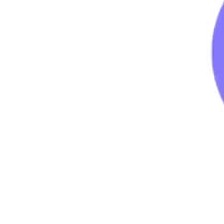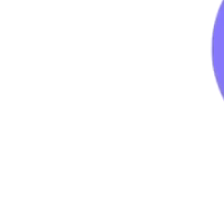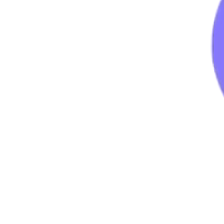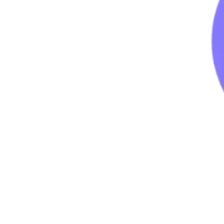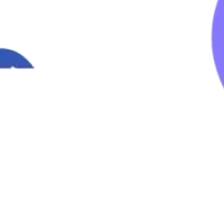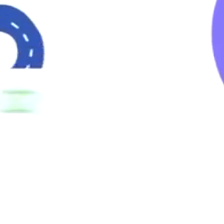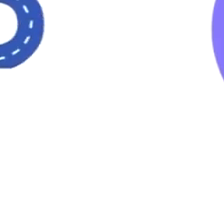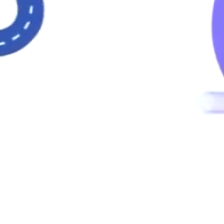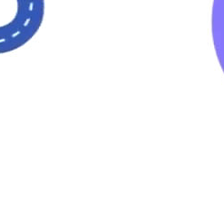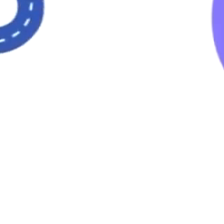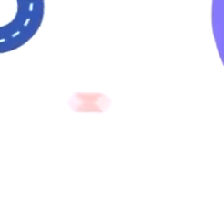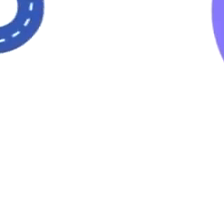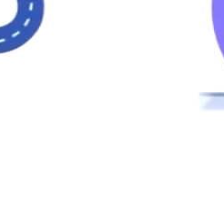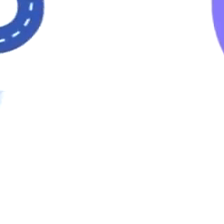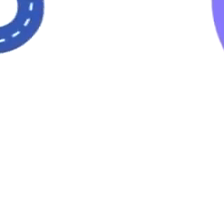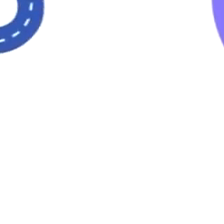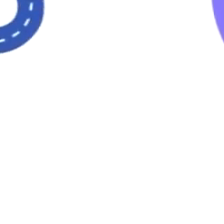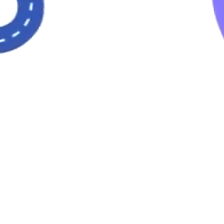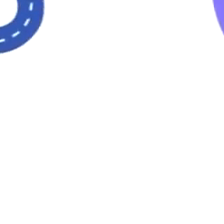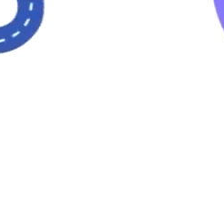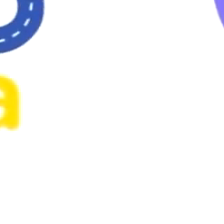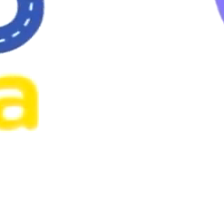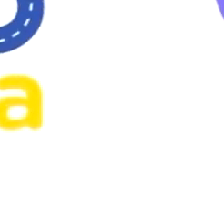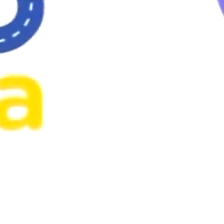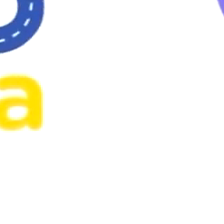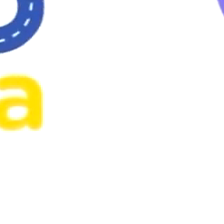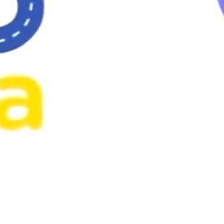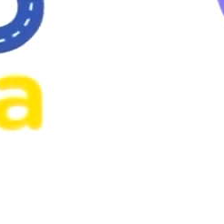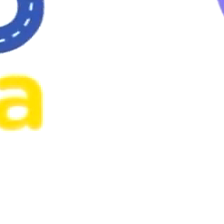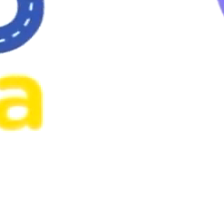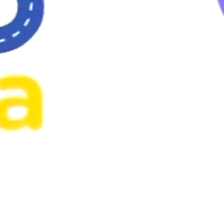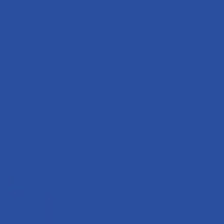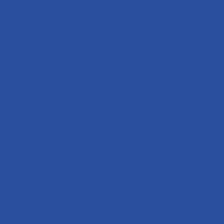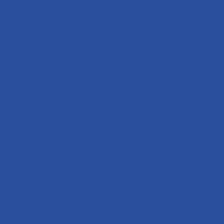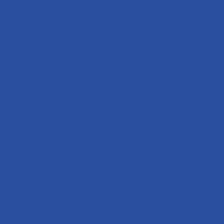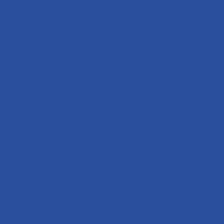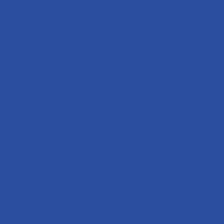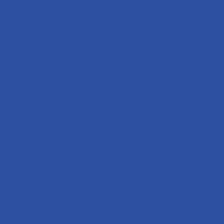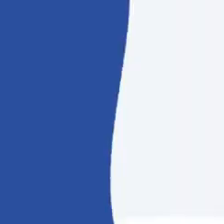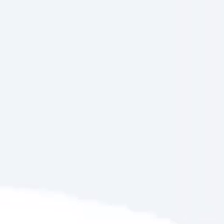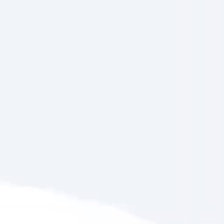Casa, una iniciativa del Ministerio de Educación.